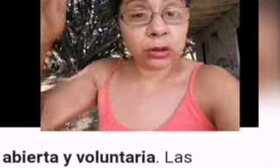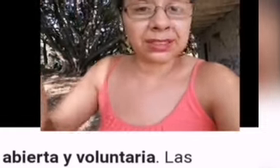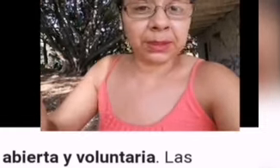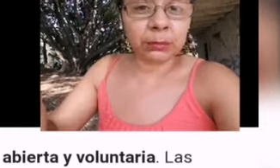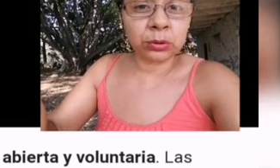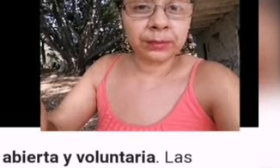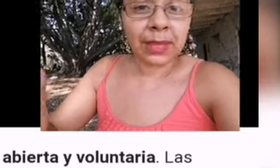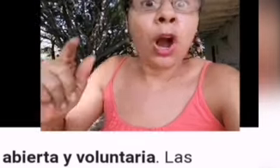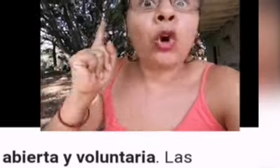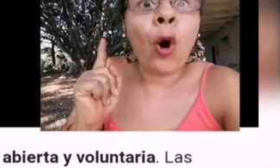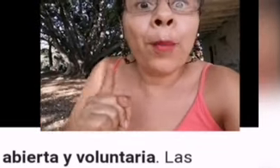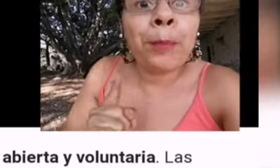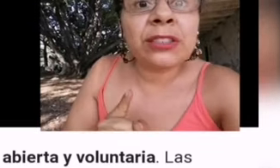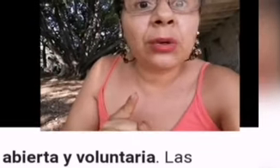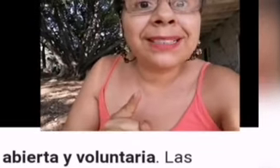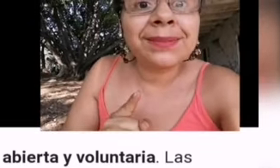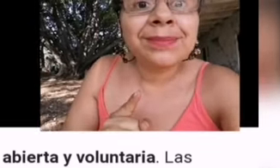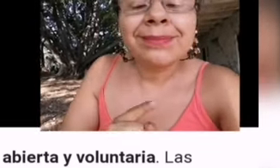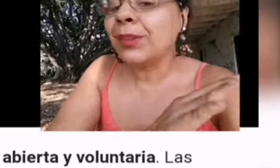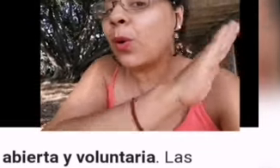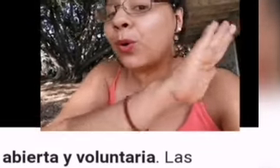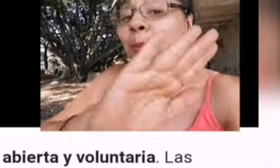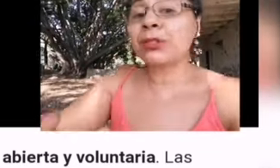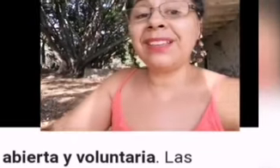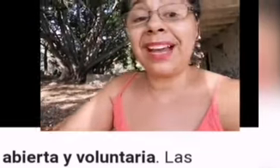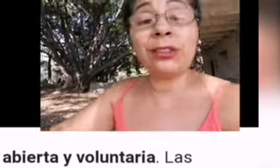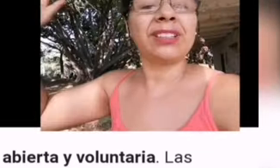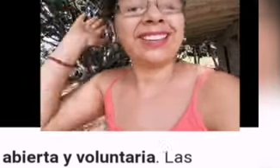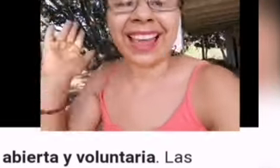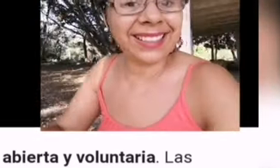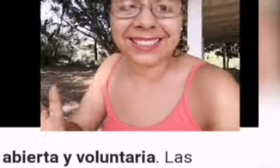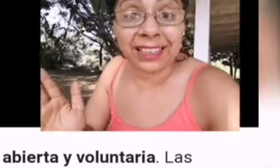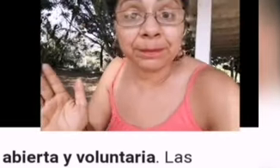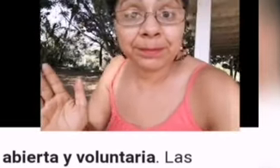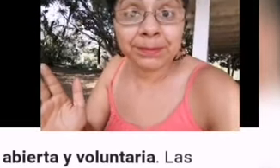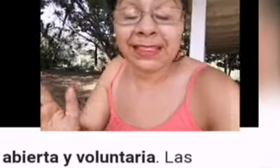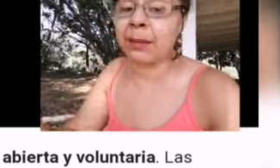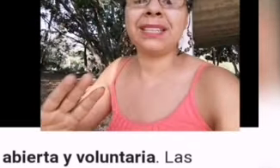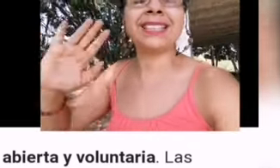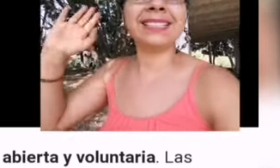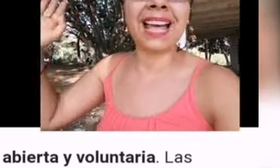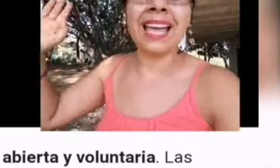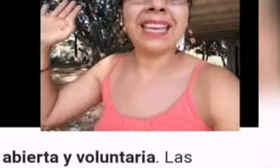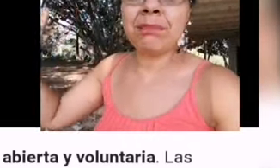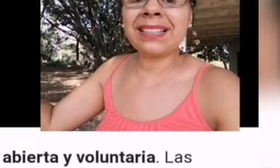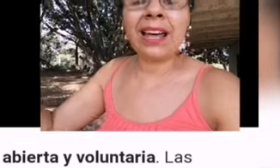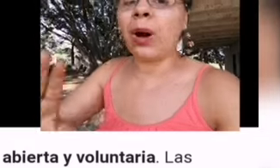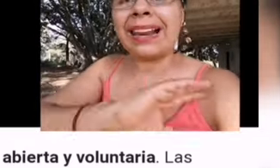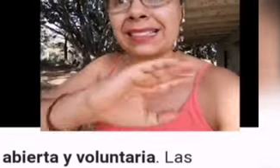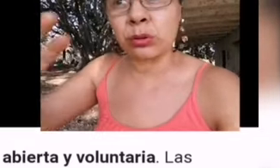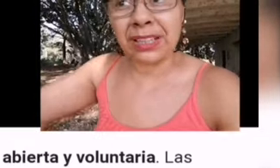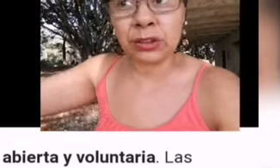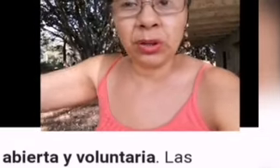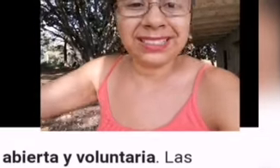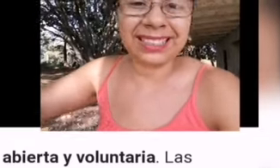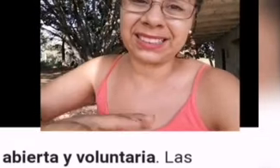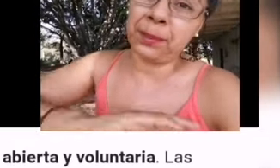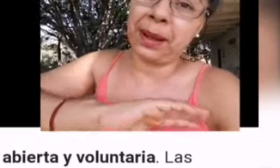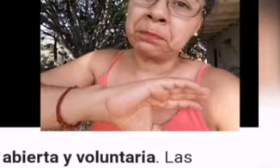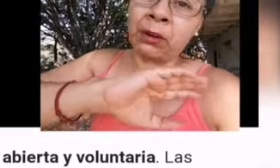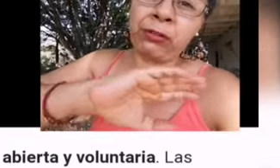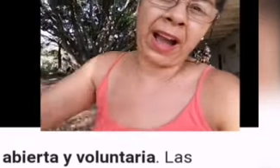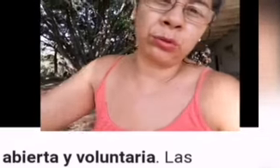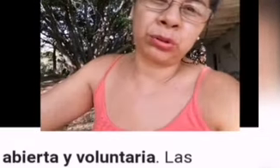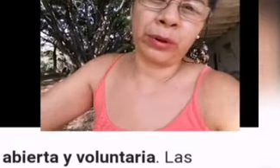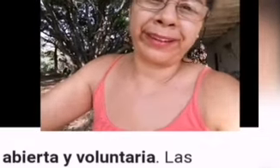bien, los aceptamos. Como personas, no como sindicatos, y ahí están. También se les ha invitado a las asociaciones.